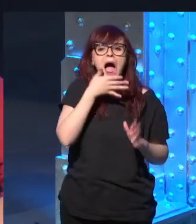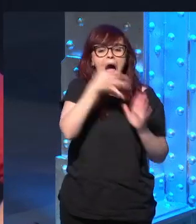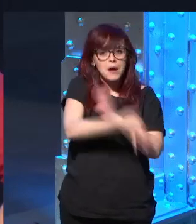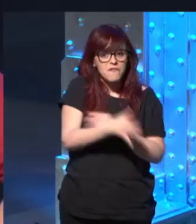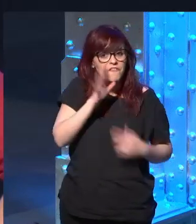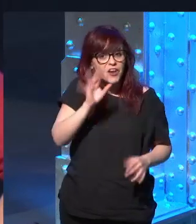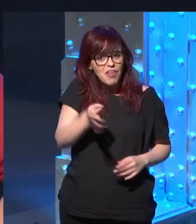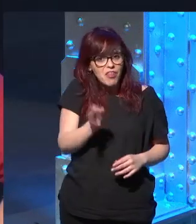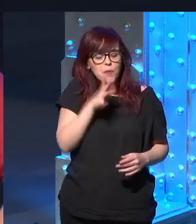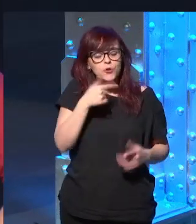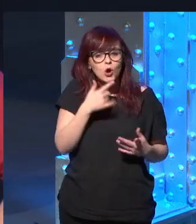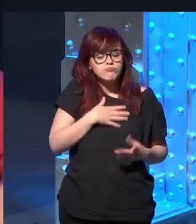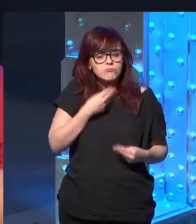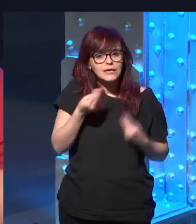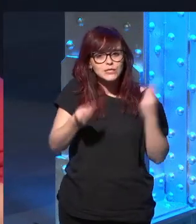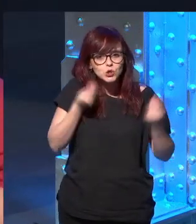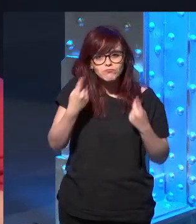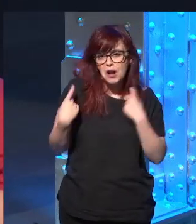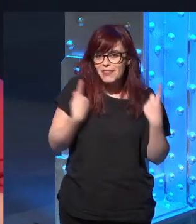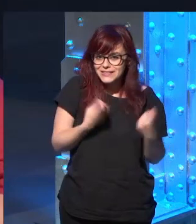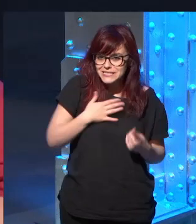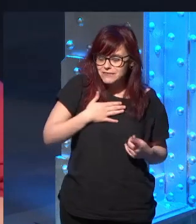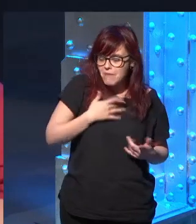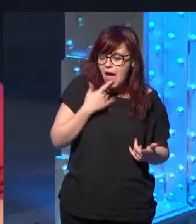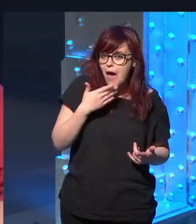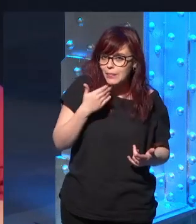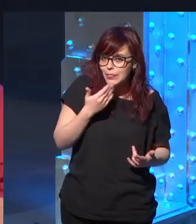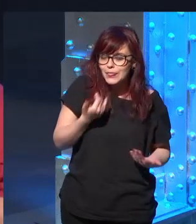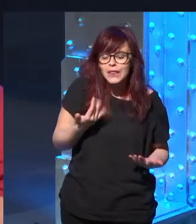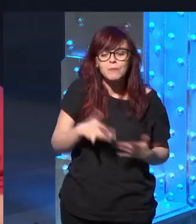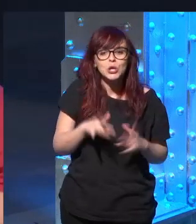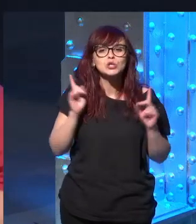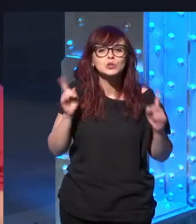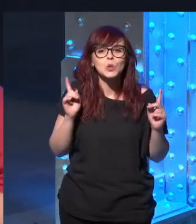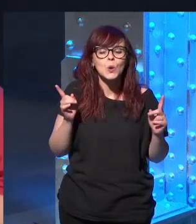porque es verdad y porque lo he hecho por necesidad. Pero